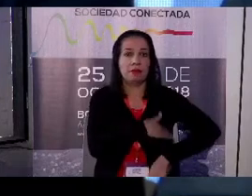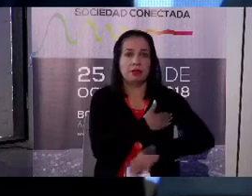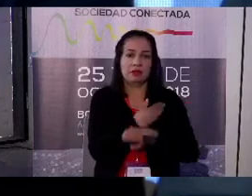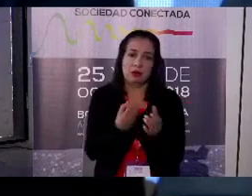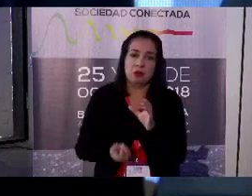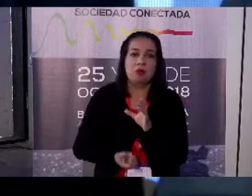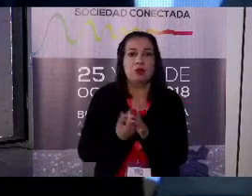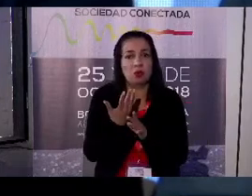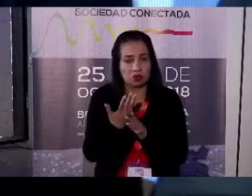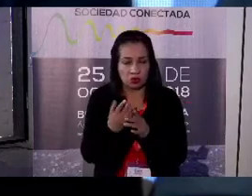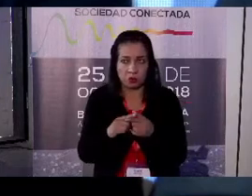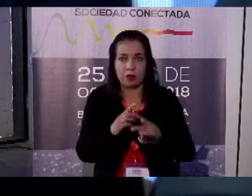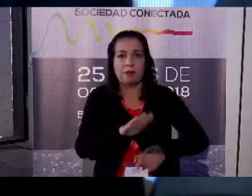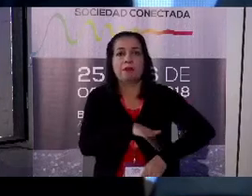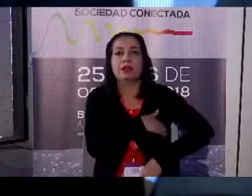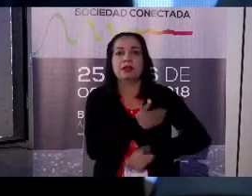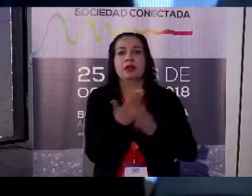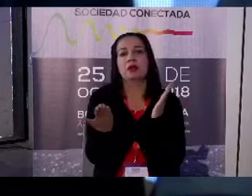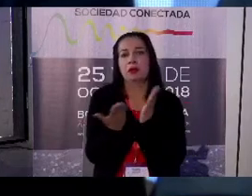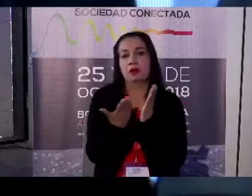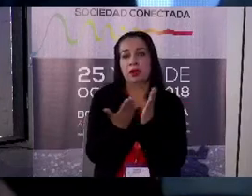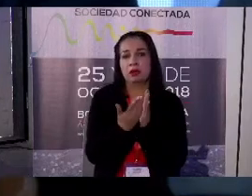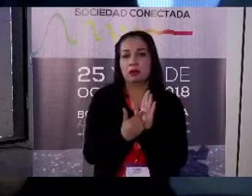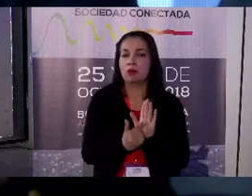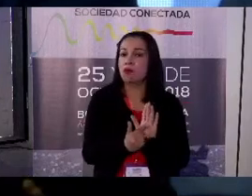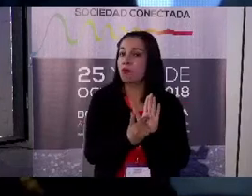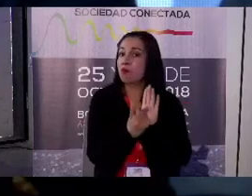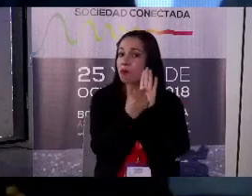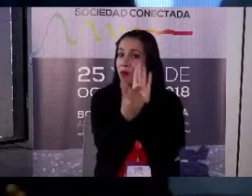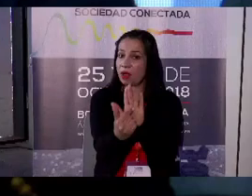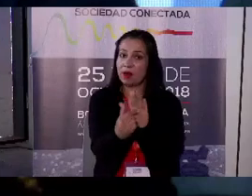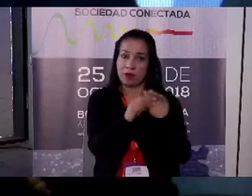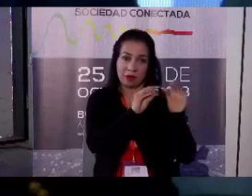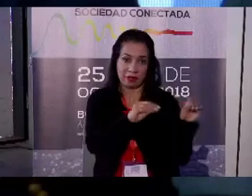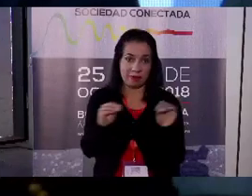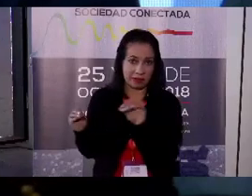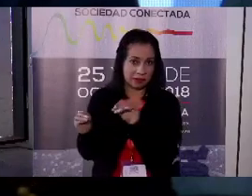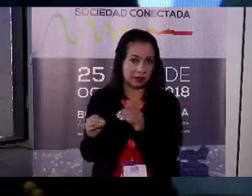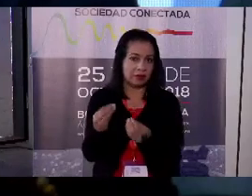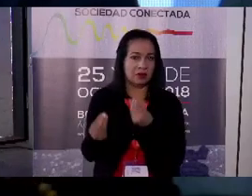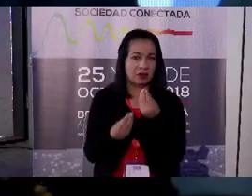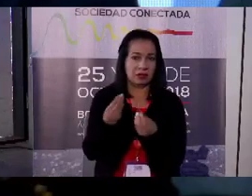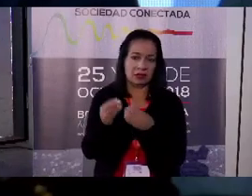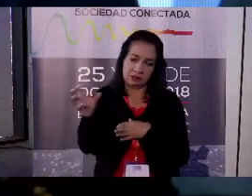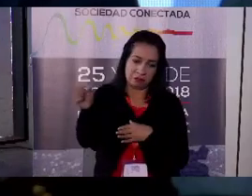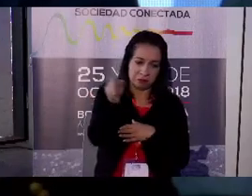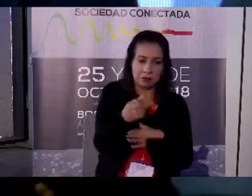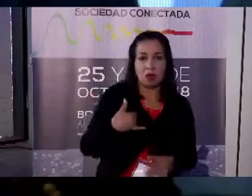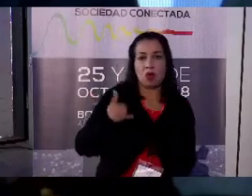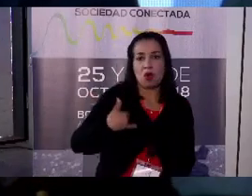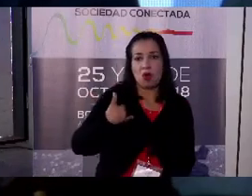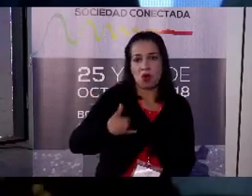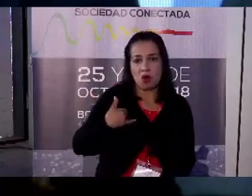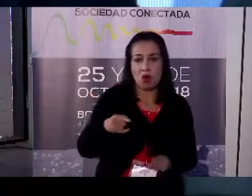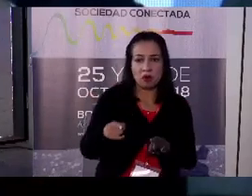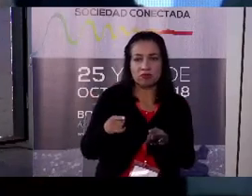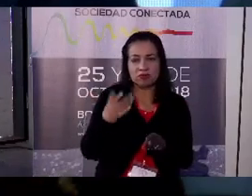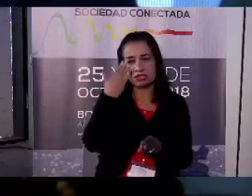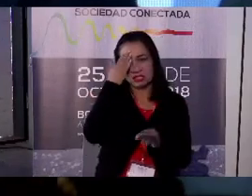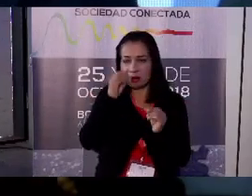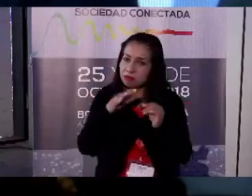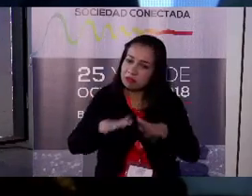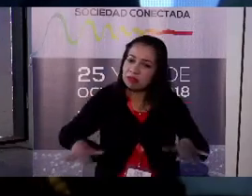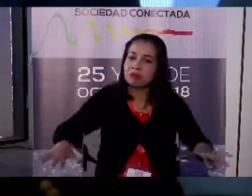el Ministerio de Educación modelos de capacitación donde yo agarre a un joven que tiene saberes previos